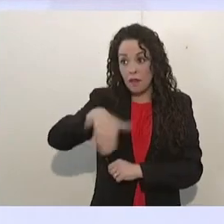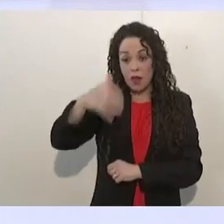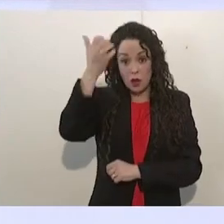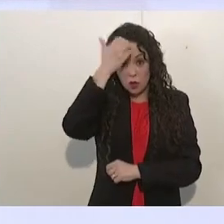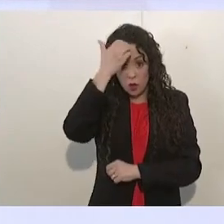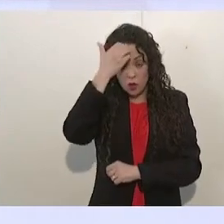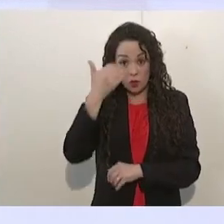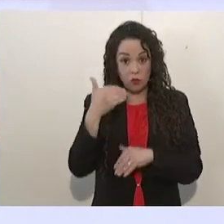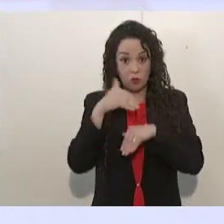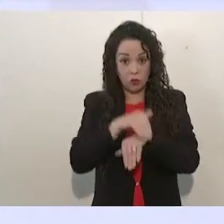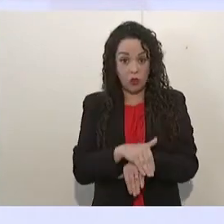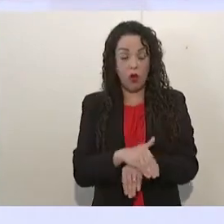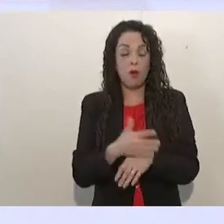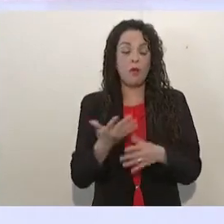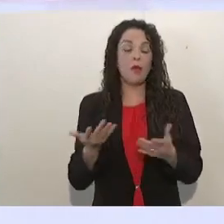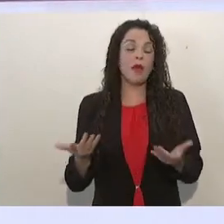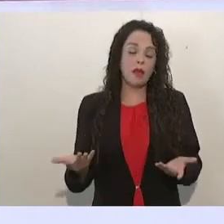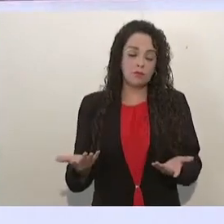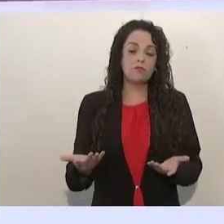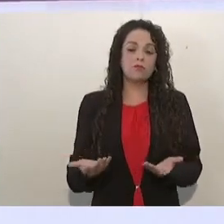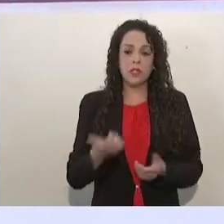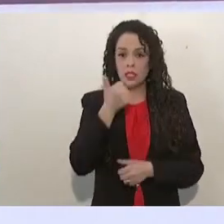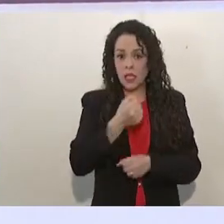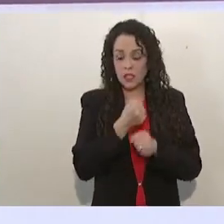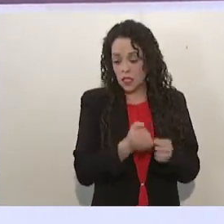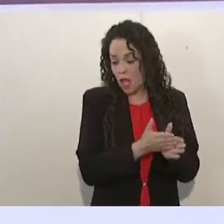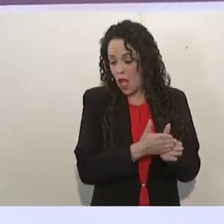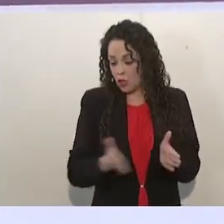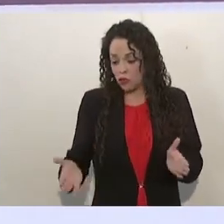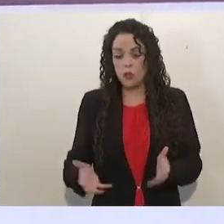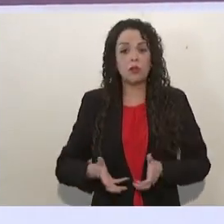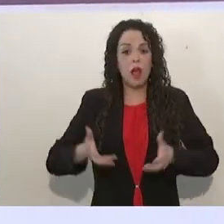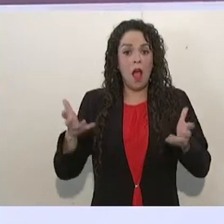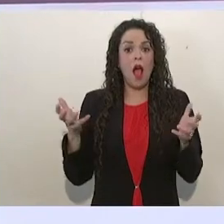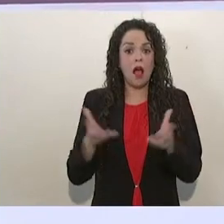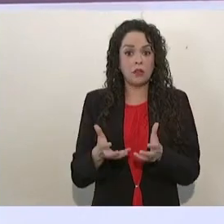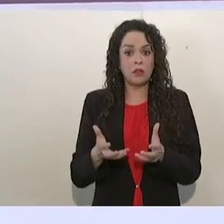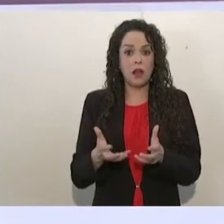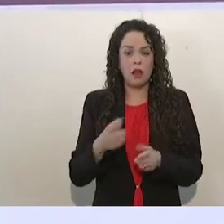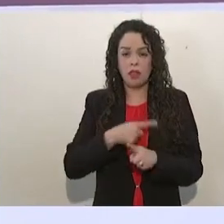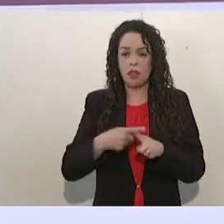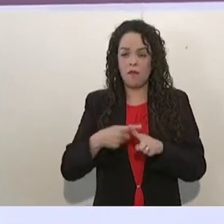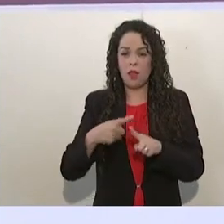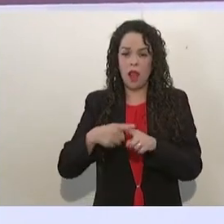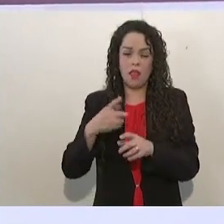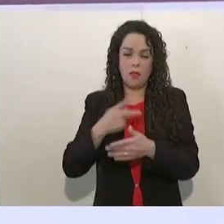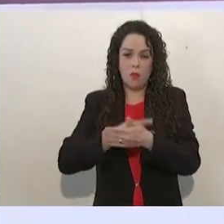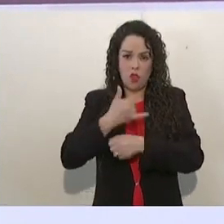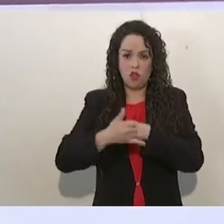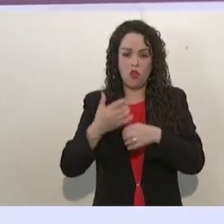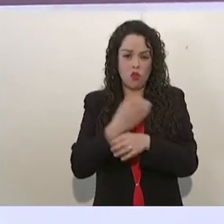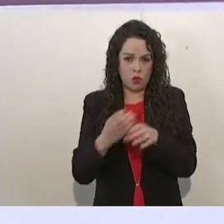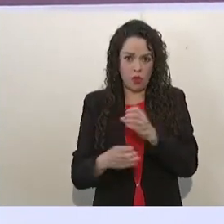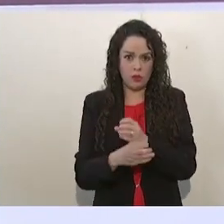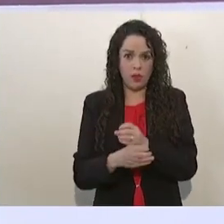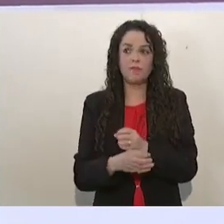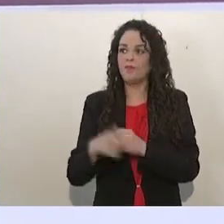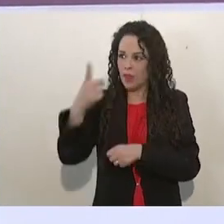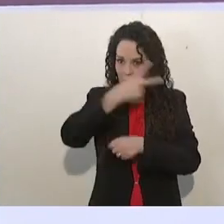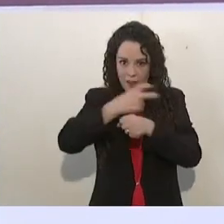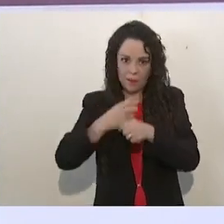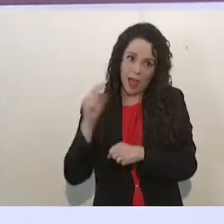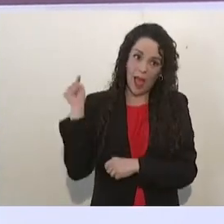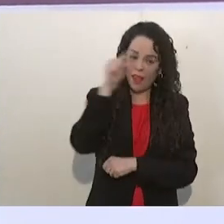sobre lo realizado en el sexenio, está invitado el domingo al Zócalo. Voy a dar mi sexto